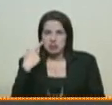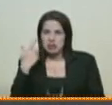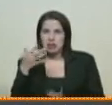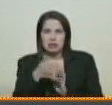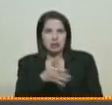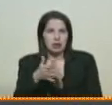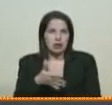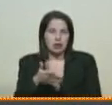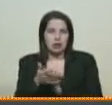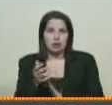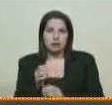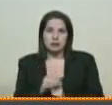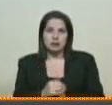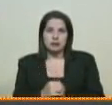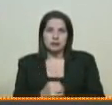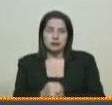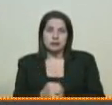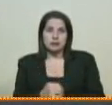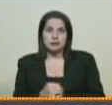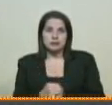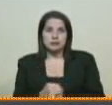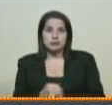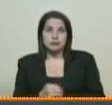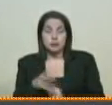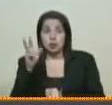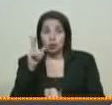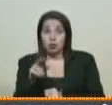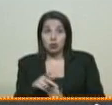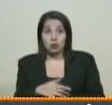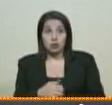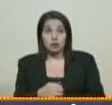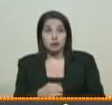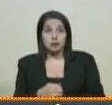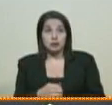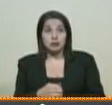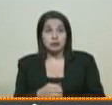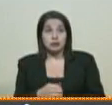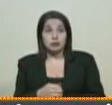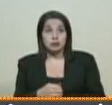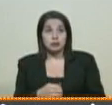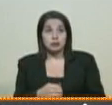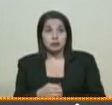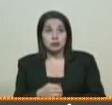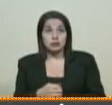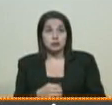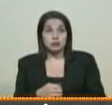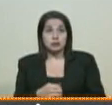cómo son las cosas. Todos los días. Todos los días.